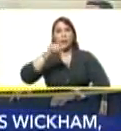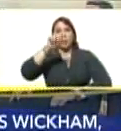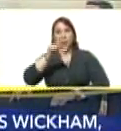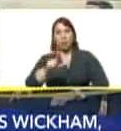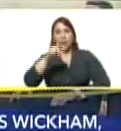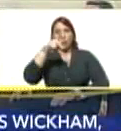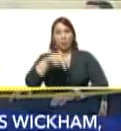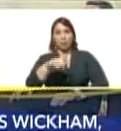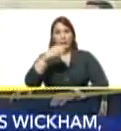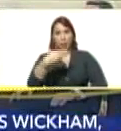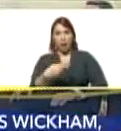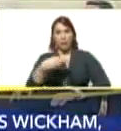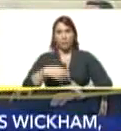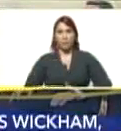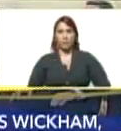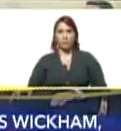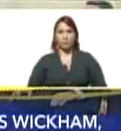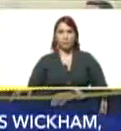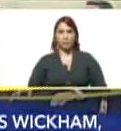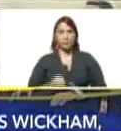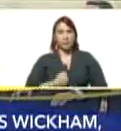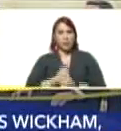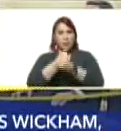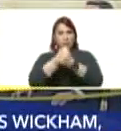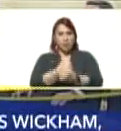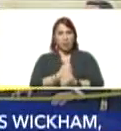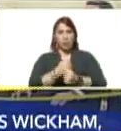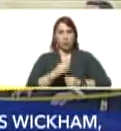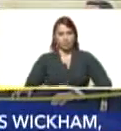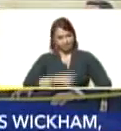nuestro hermano Ralph, querido Ralph.